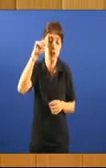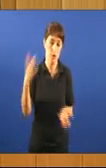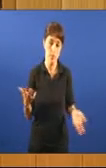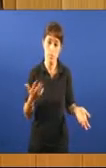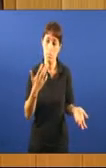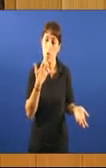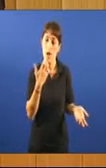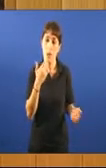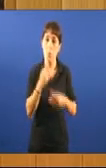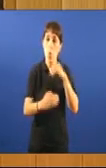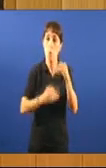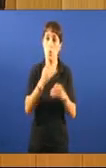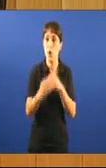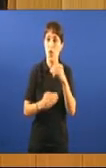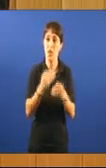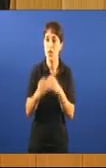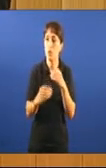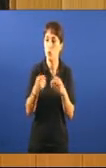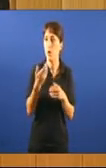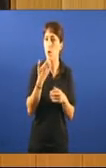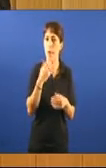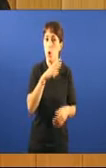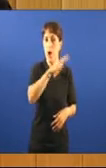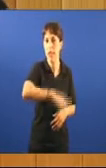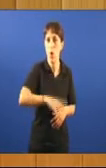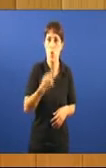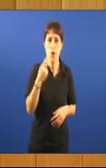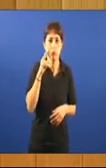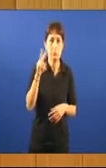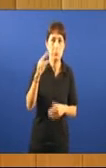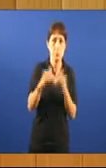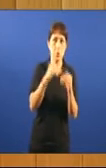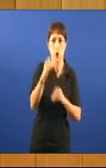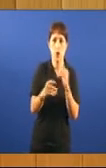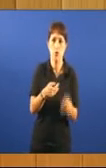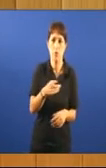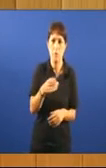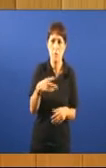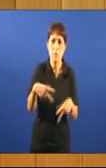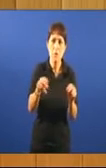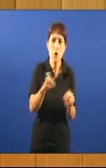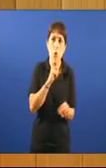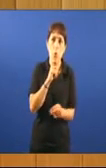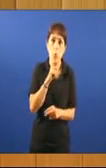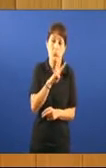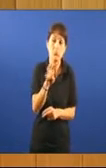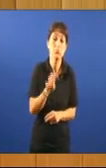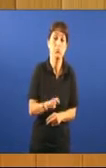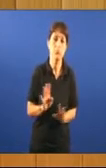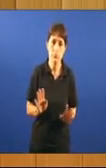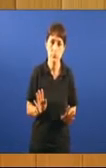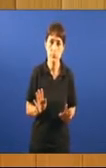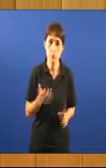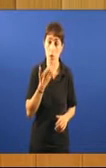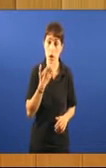o proceso aberto en Cataluña, nin o proceso que máis cedo que tarde de seguro que se vai a abrir